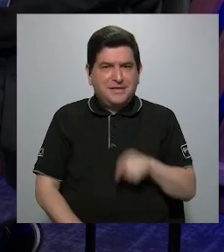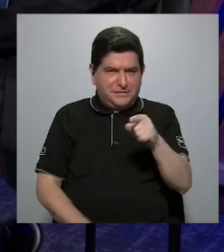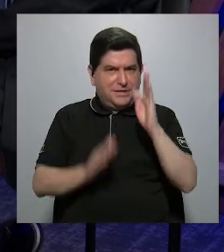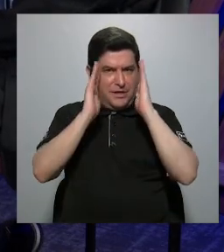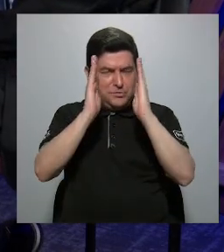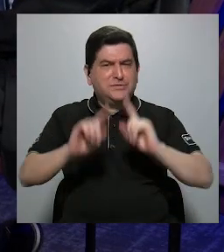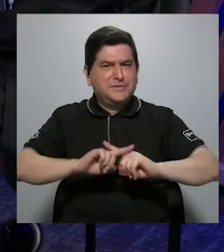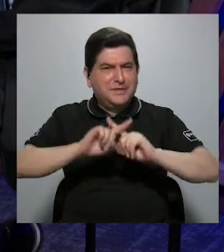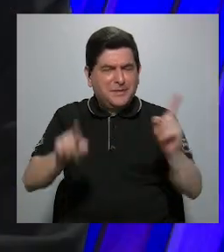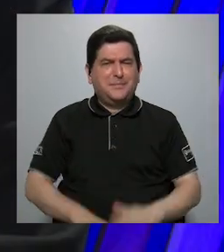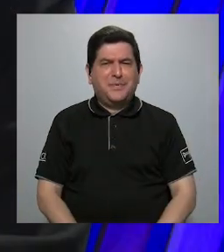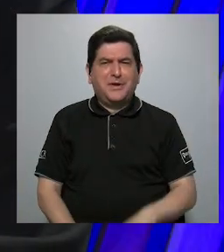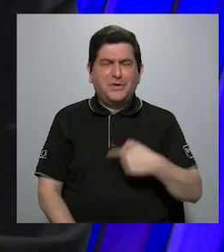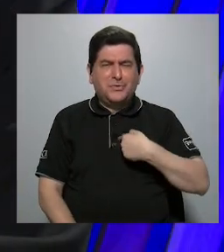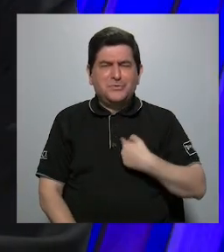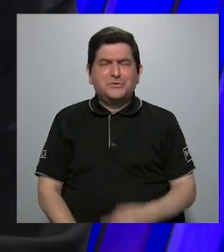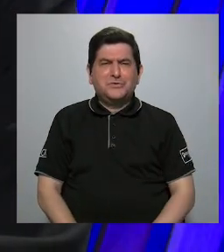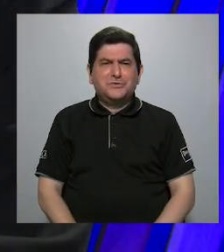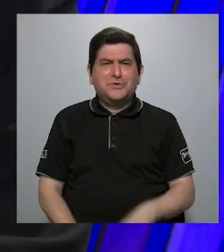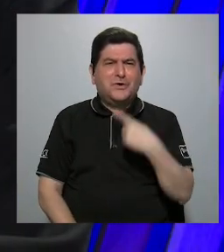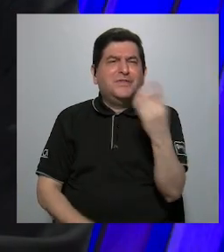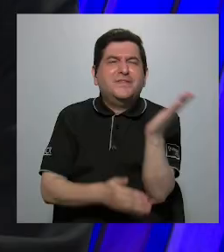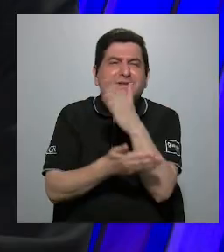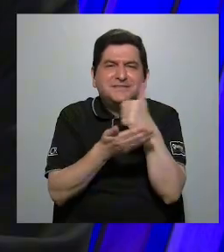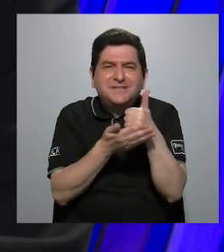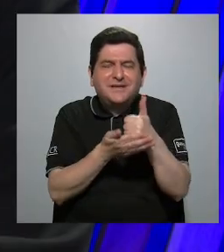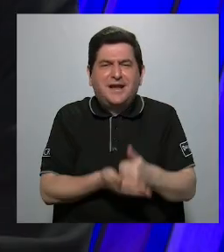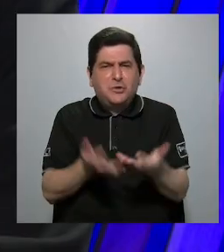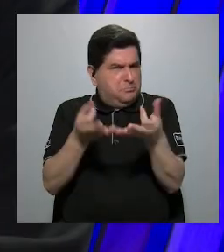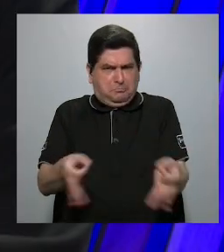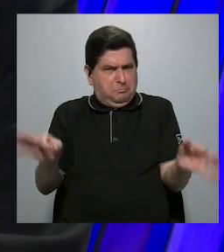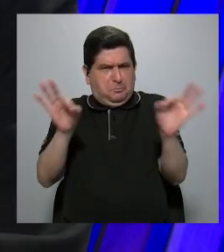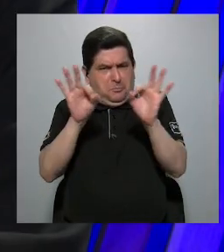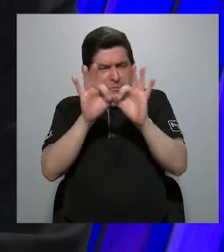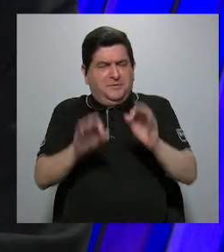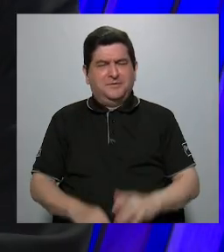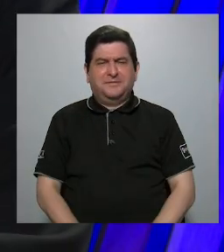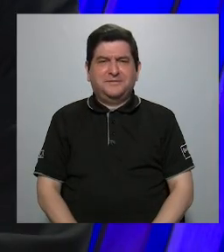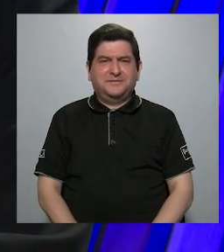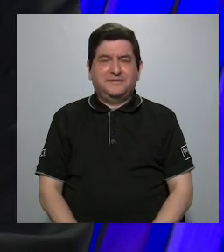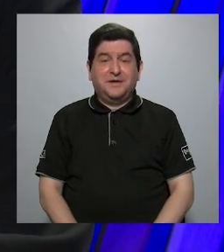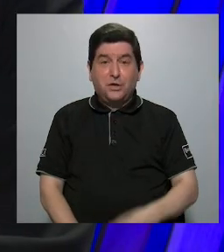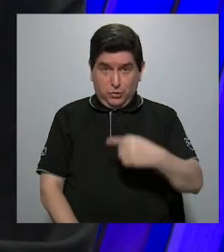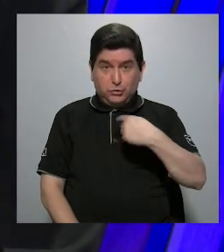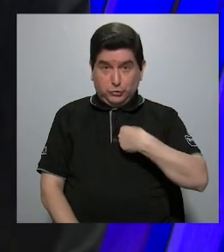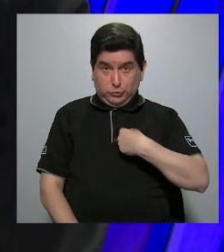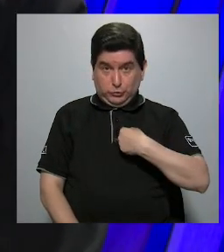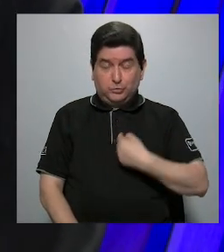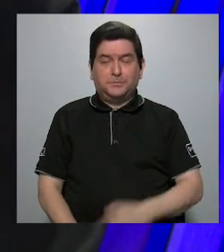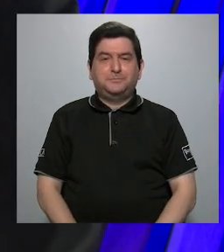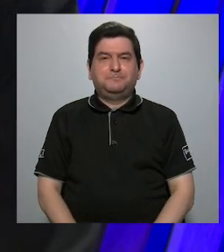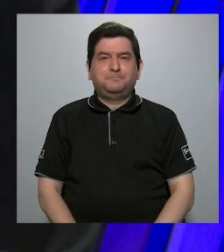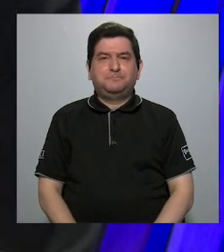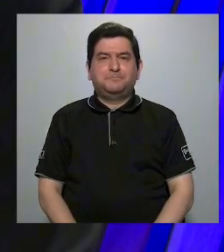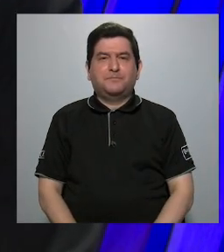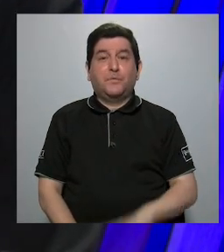que lo voy a escuchar, pero quiero hacer una infidencia irrelevante, por cierto. Es que